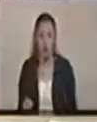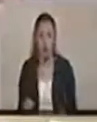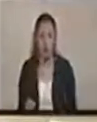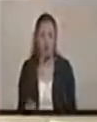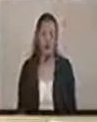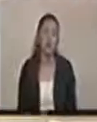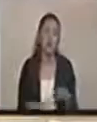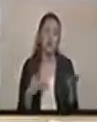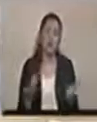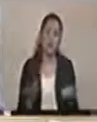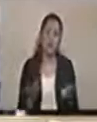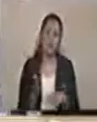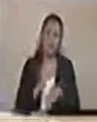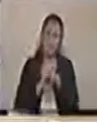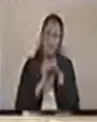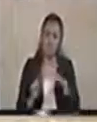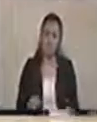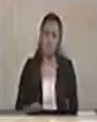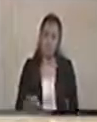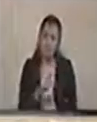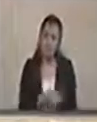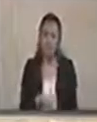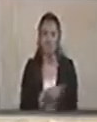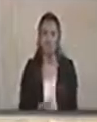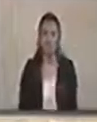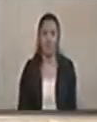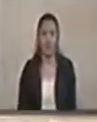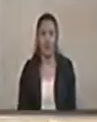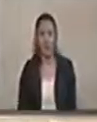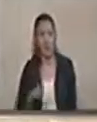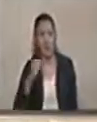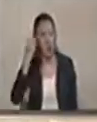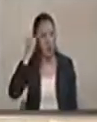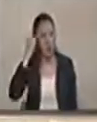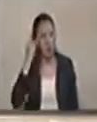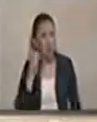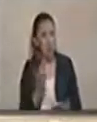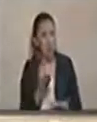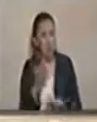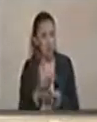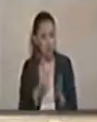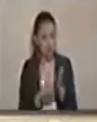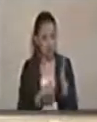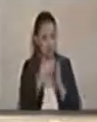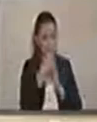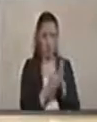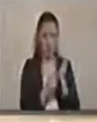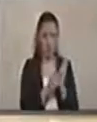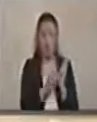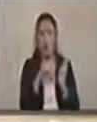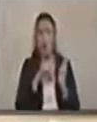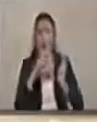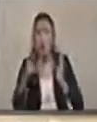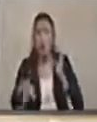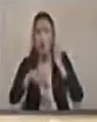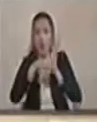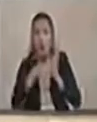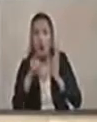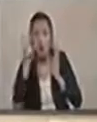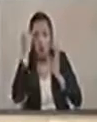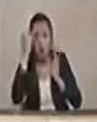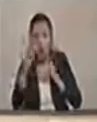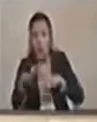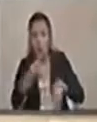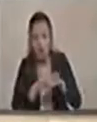invito a que si tienen propuestas para mejorar el proyecto, bienvenidas. Pero acá